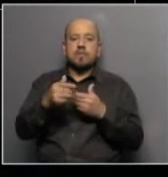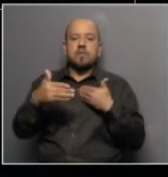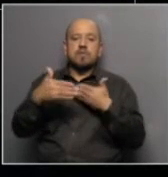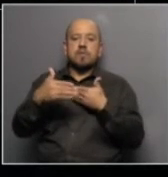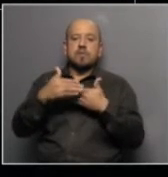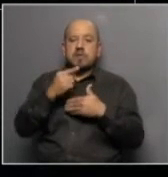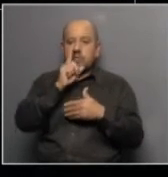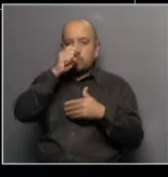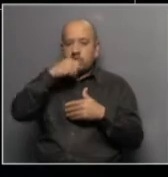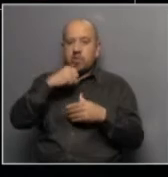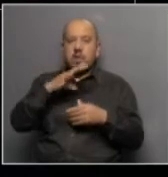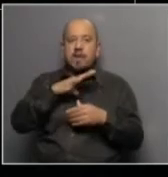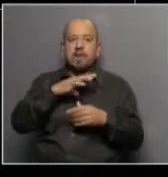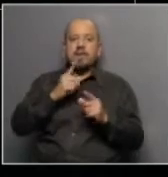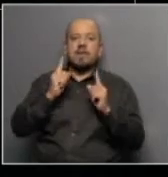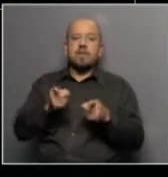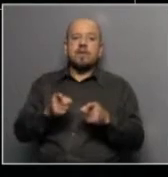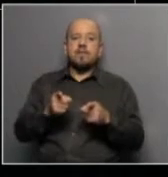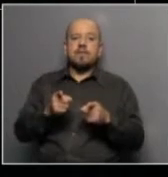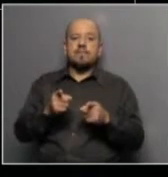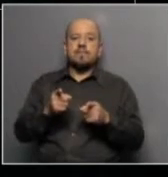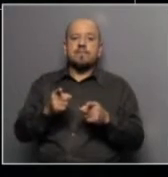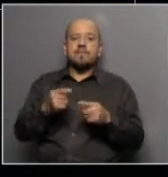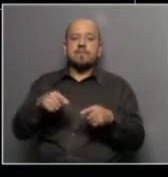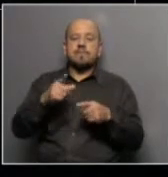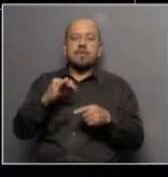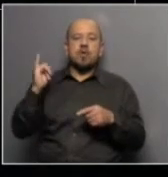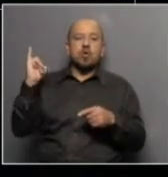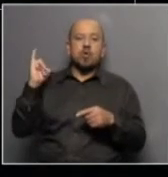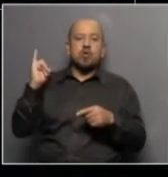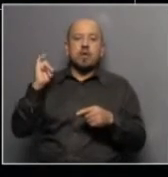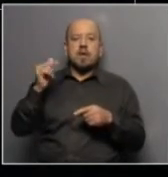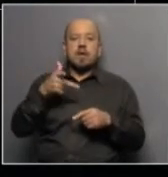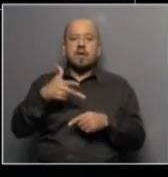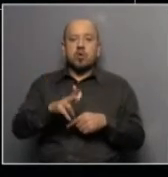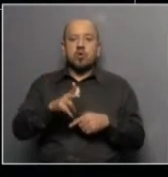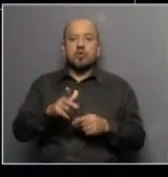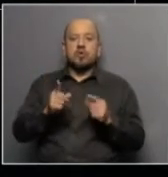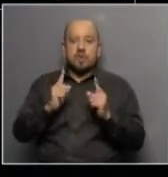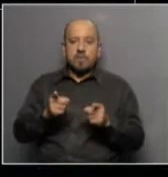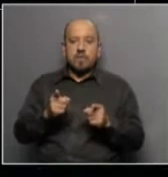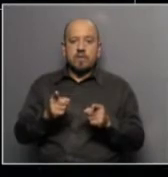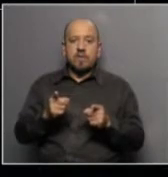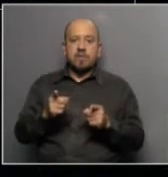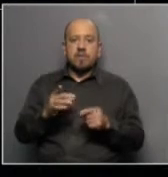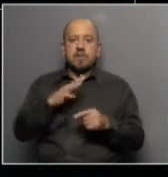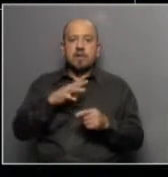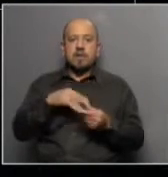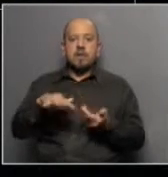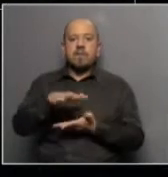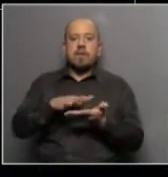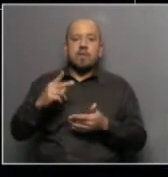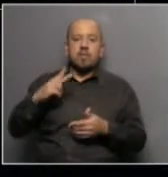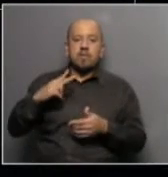a Montevideo. Después también aparecen Colonia y Rocha como departamentos con fuerte presencia de barrios